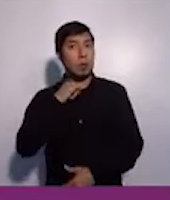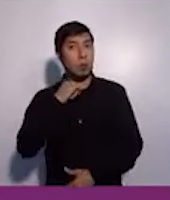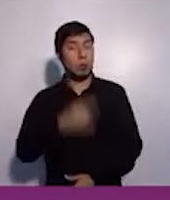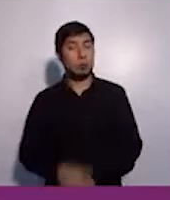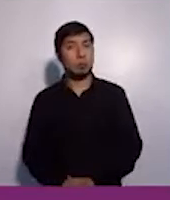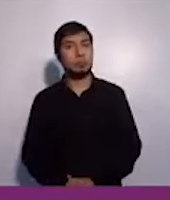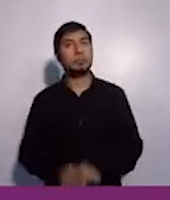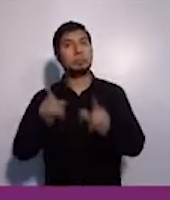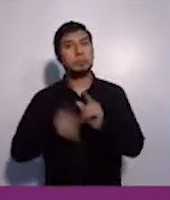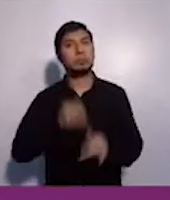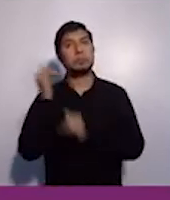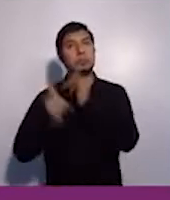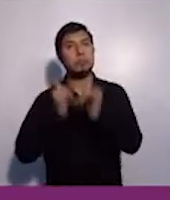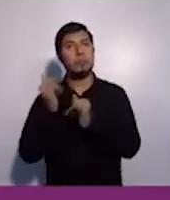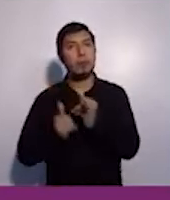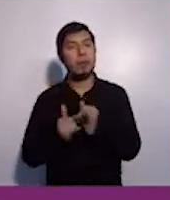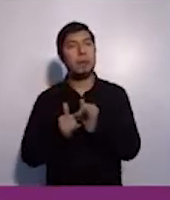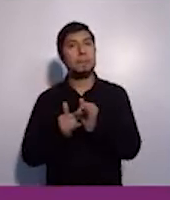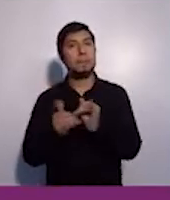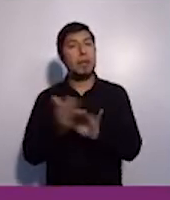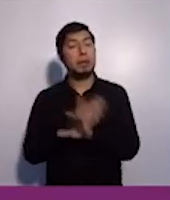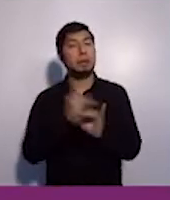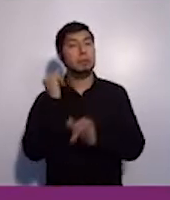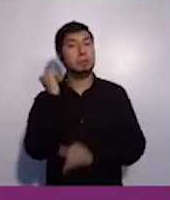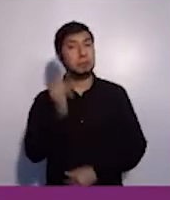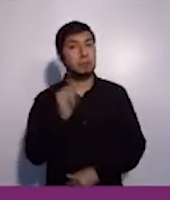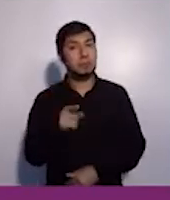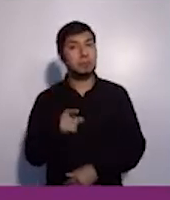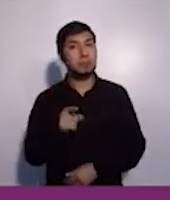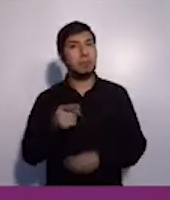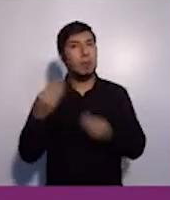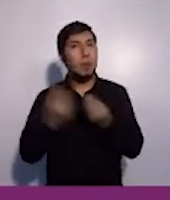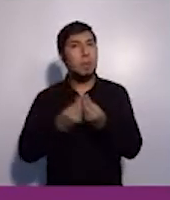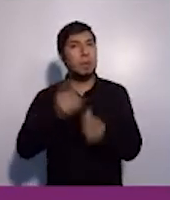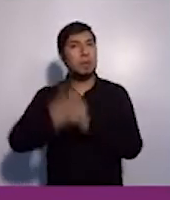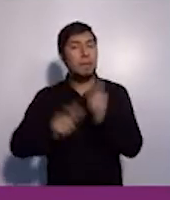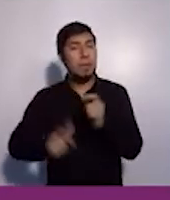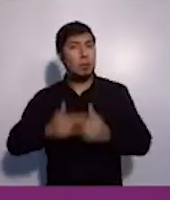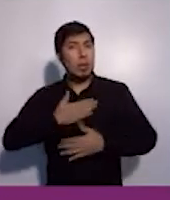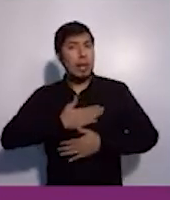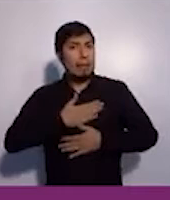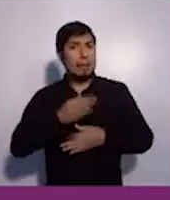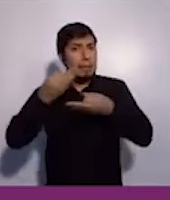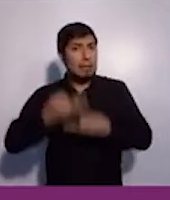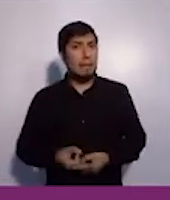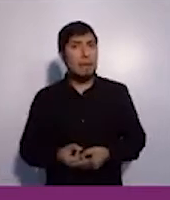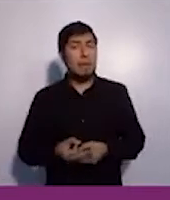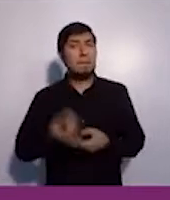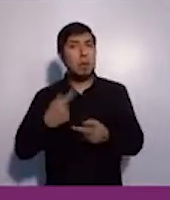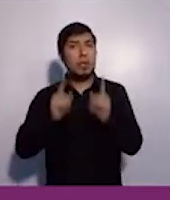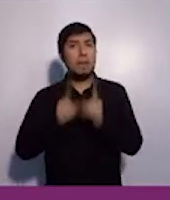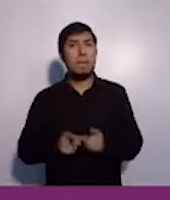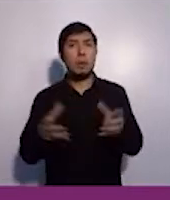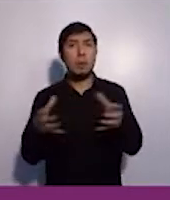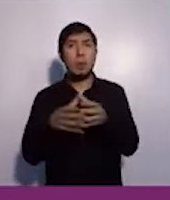También les comentamos que, como mencionamos recién, la mayoría de los casos son asintomáticos y hay un grupo más